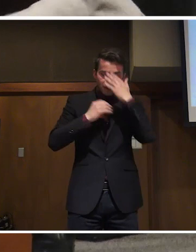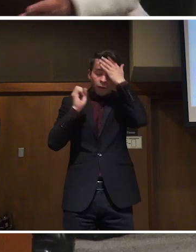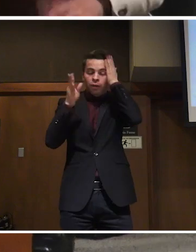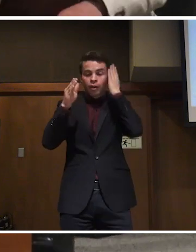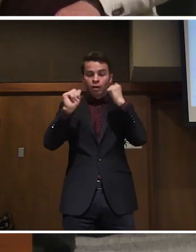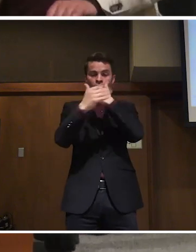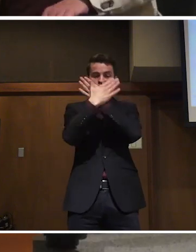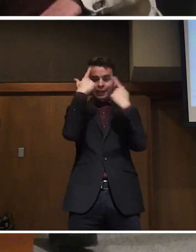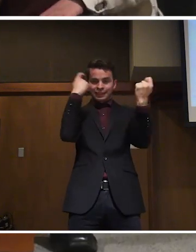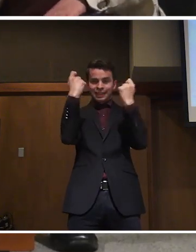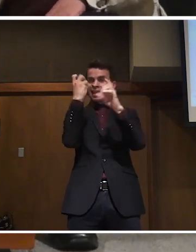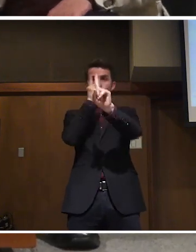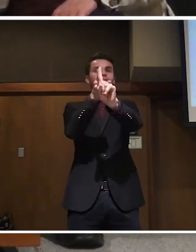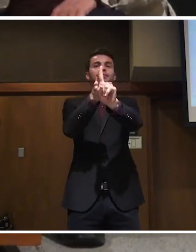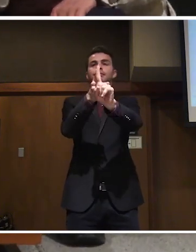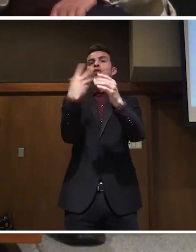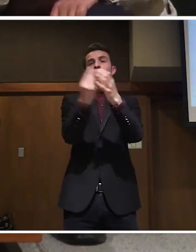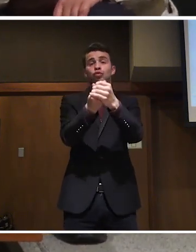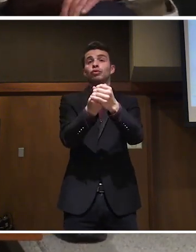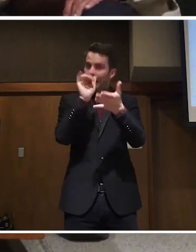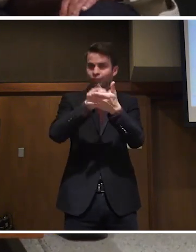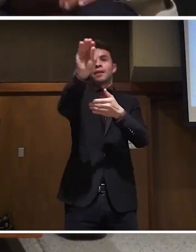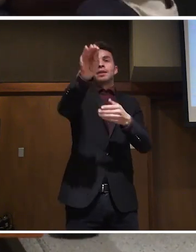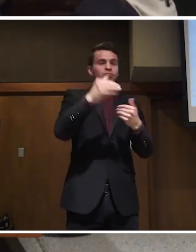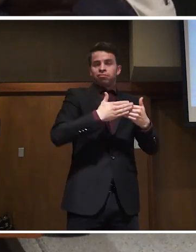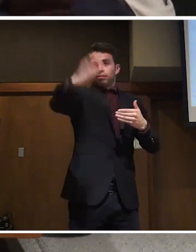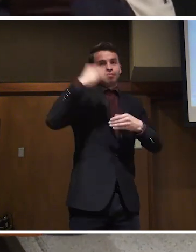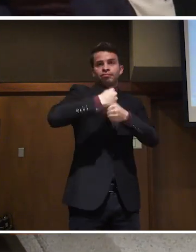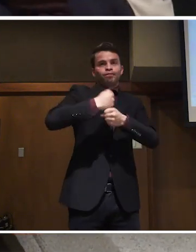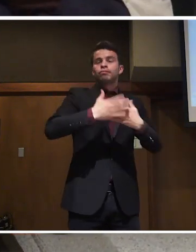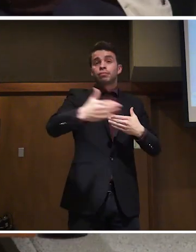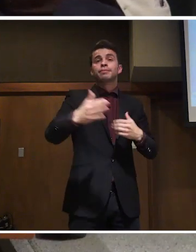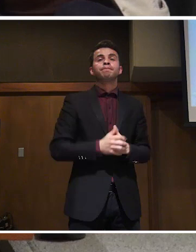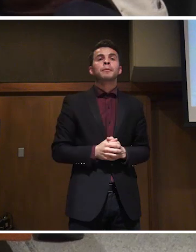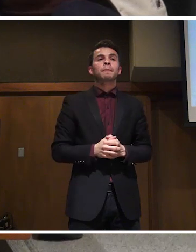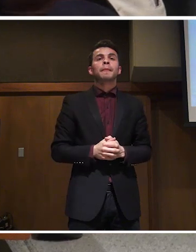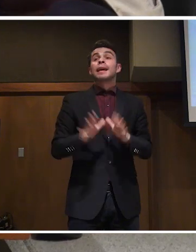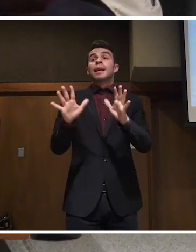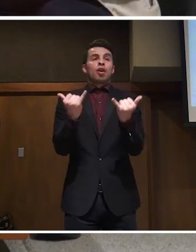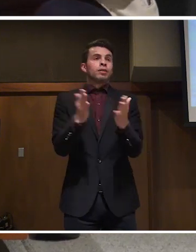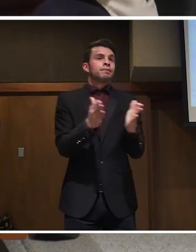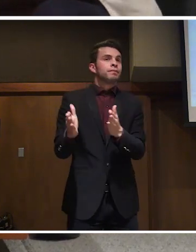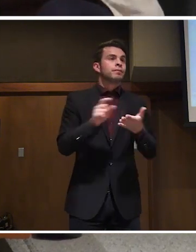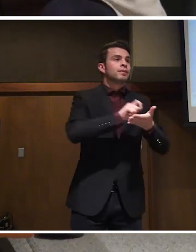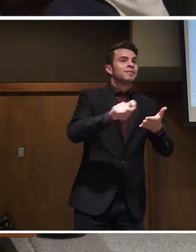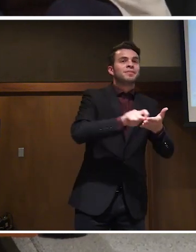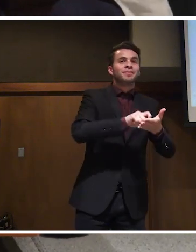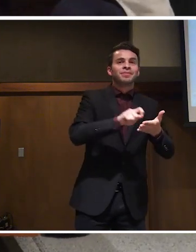República. Bueno, tengo aquí varias preguntas por escrito del público, solamente pues teniendo en